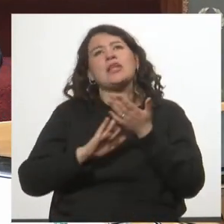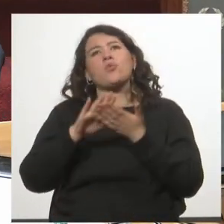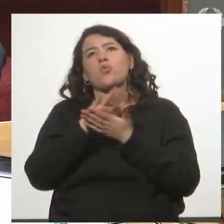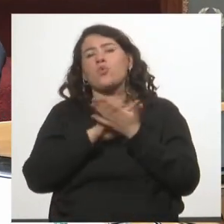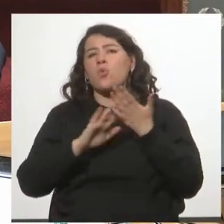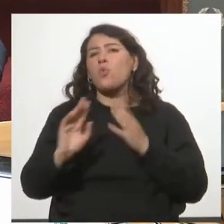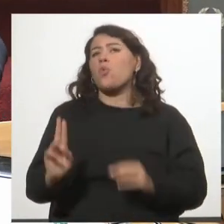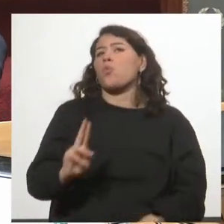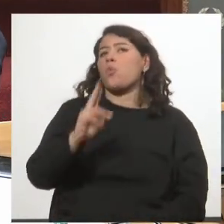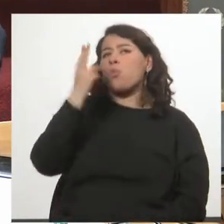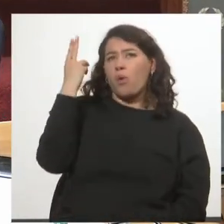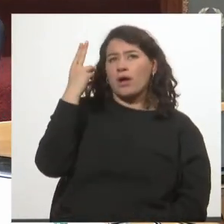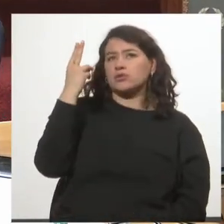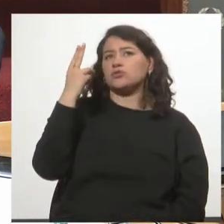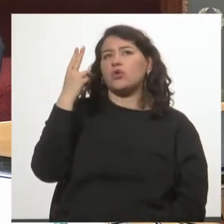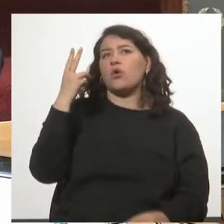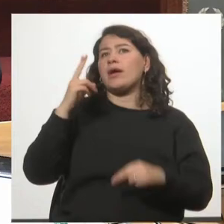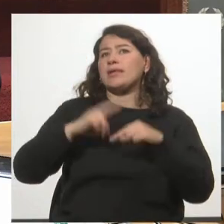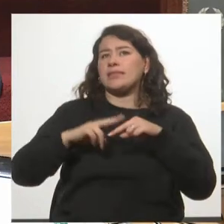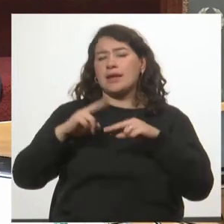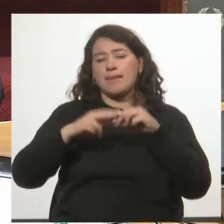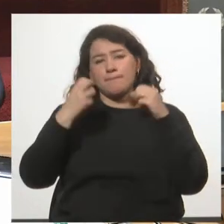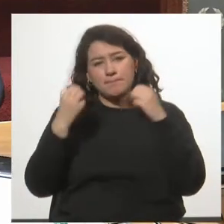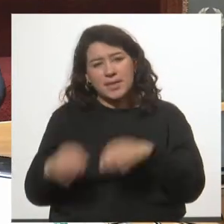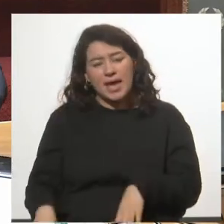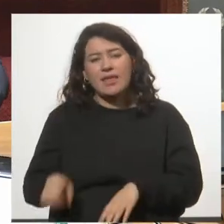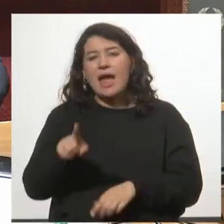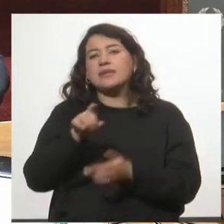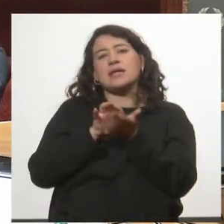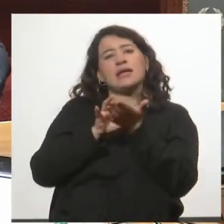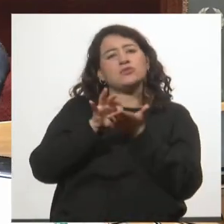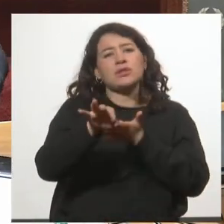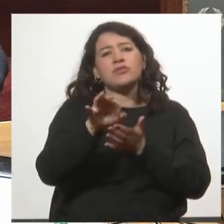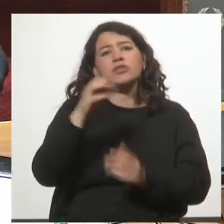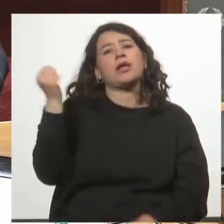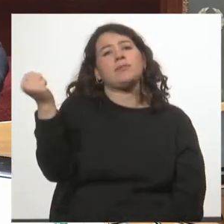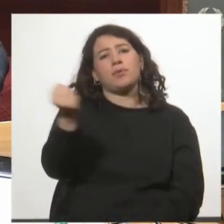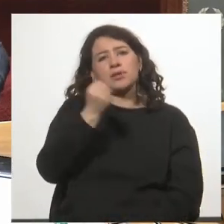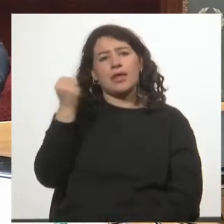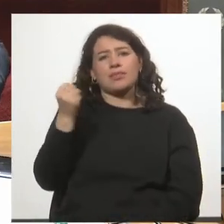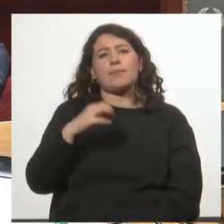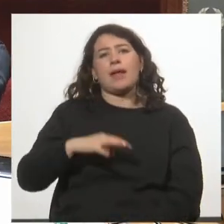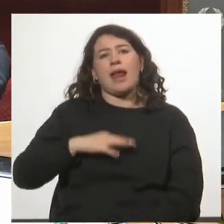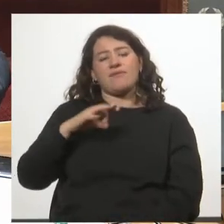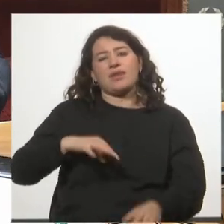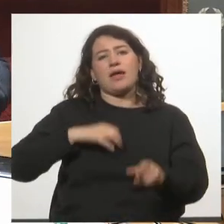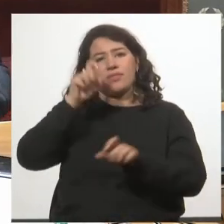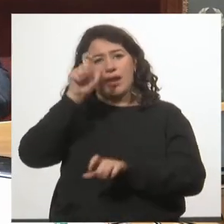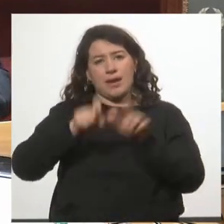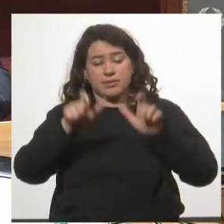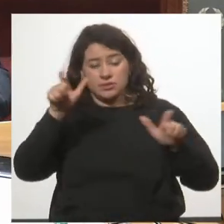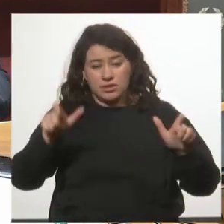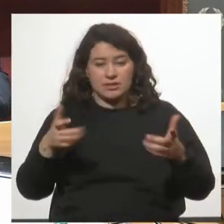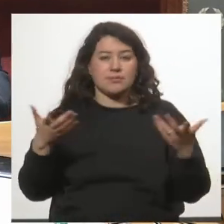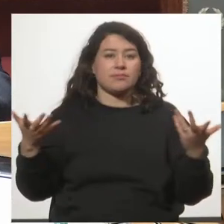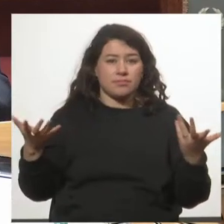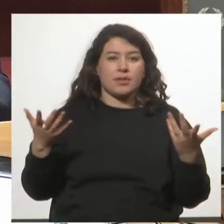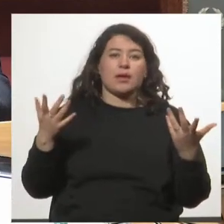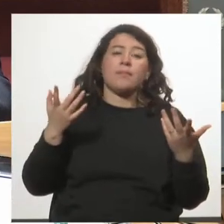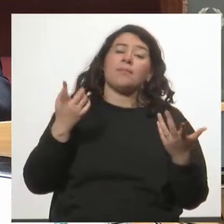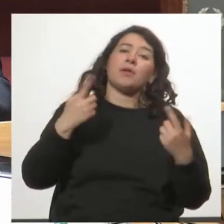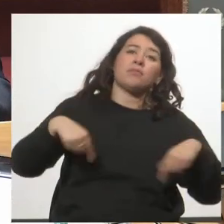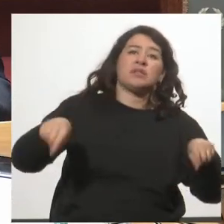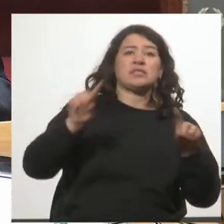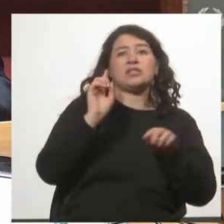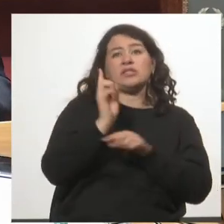se quede sin internet que es un servicio fundamental para la vida de los ciudadanos en cambio se decidió hacer otra